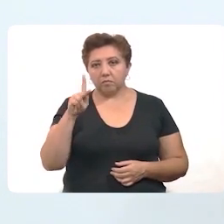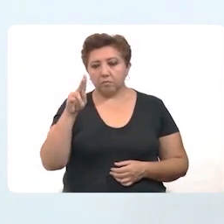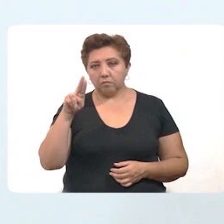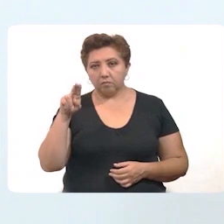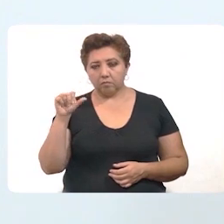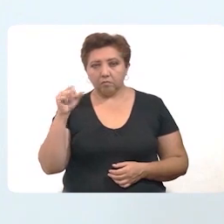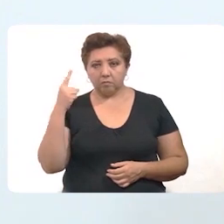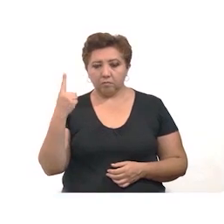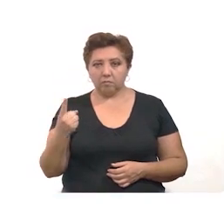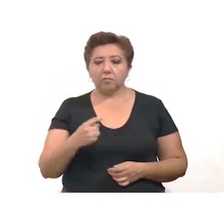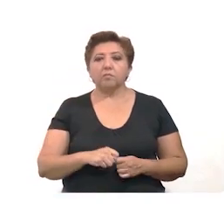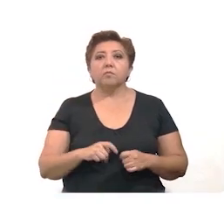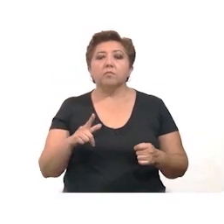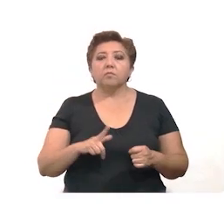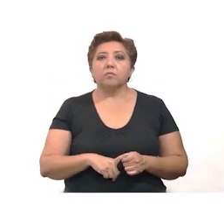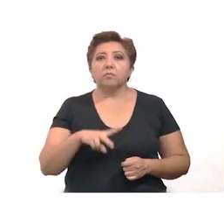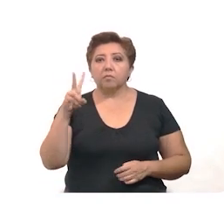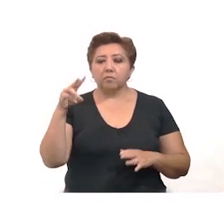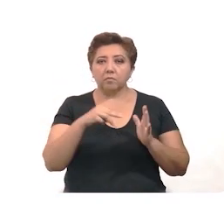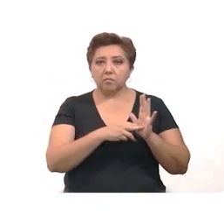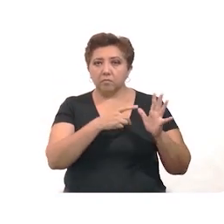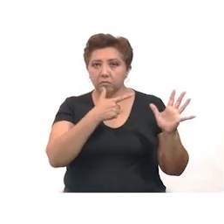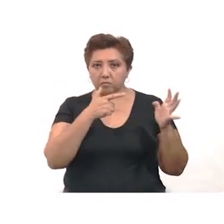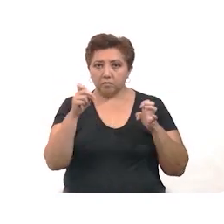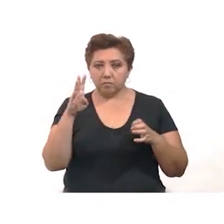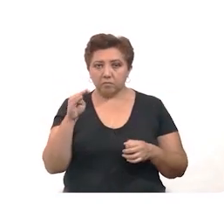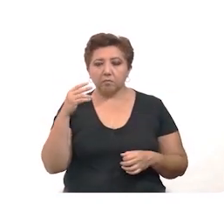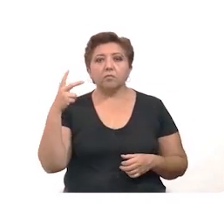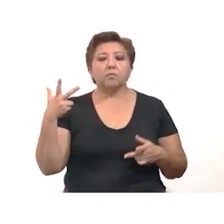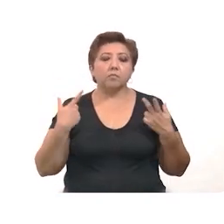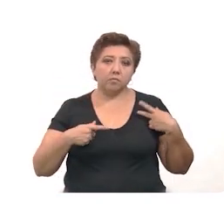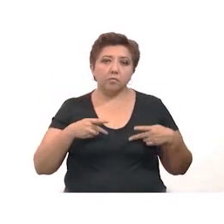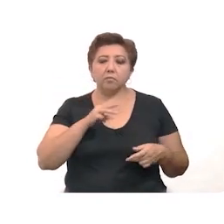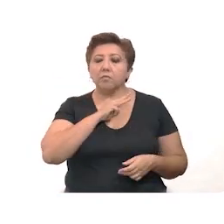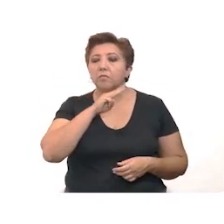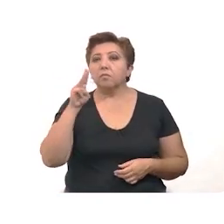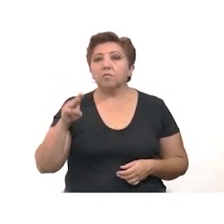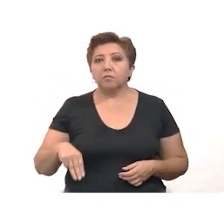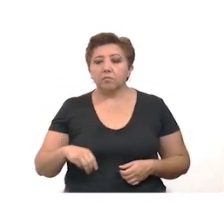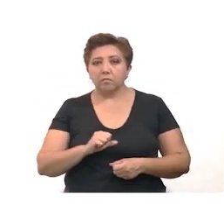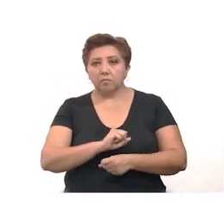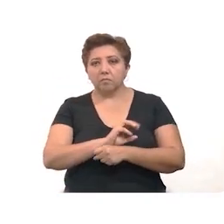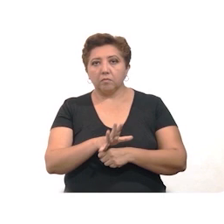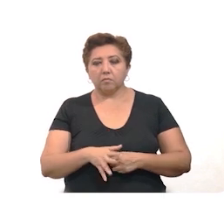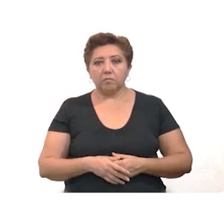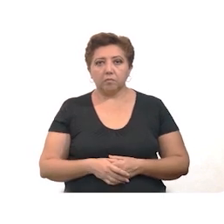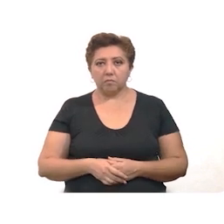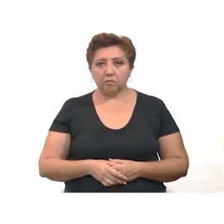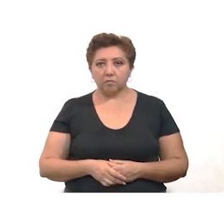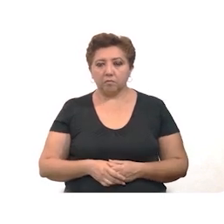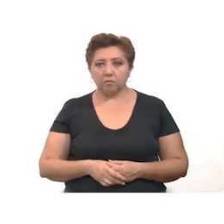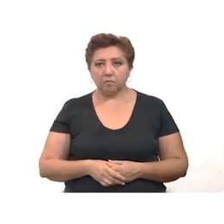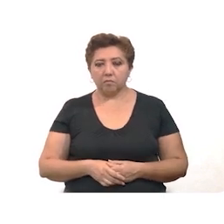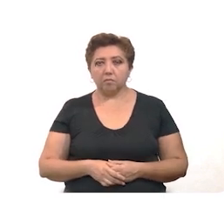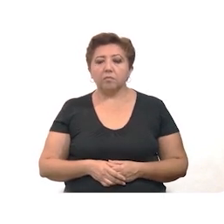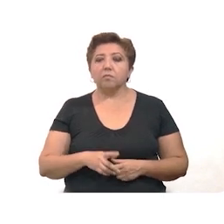y en Cagua 1. En total, son 2,798 las personas fallecidas a causa del coronavirus.